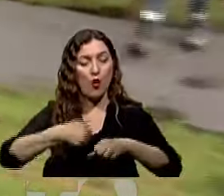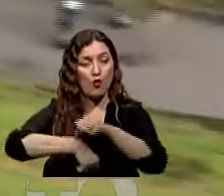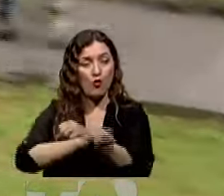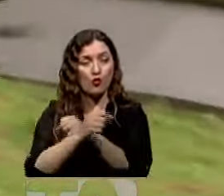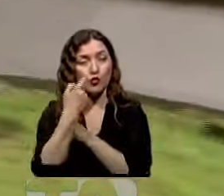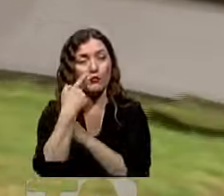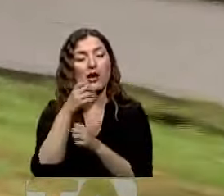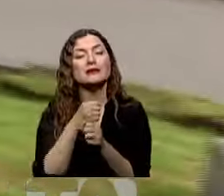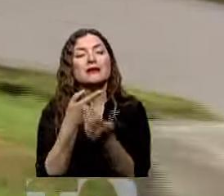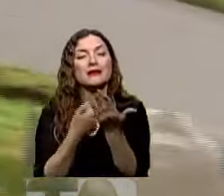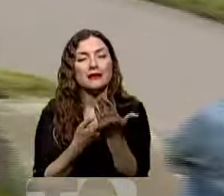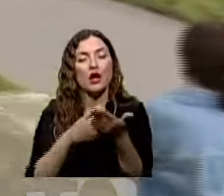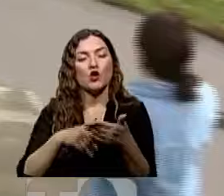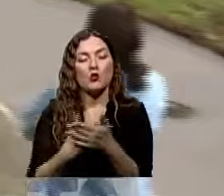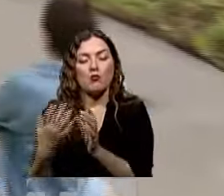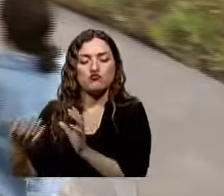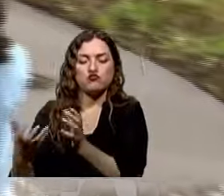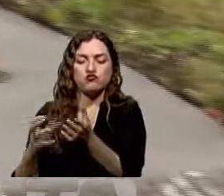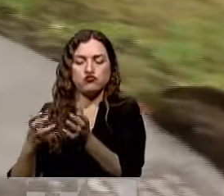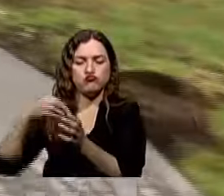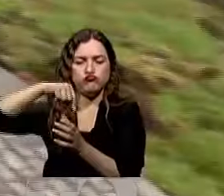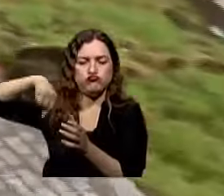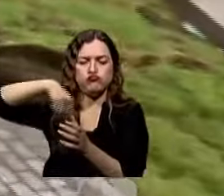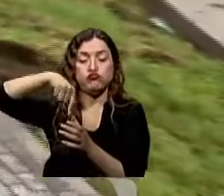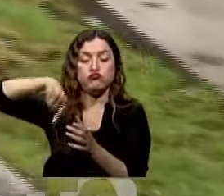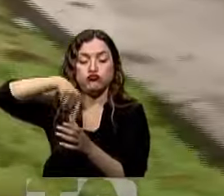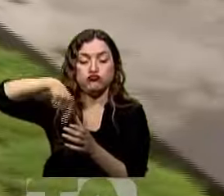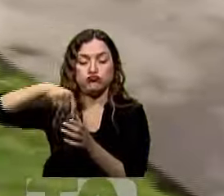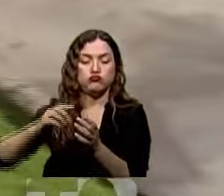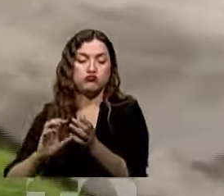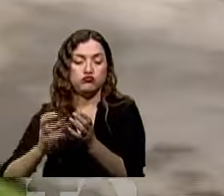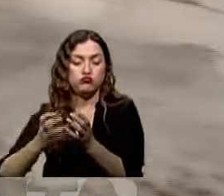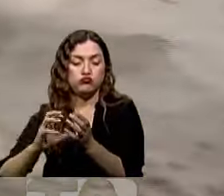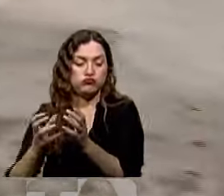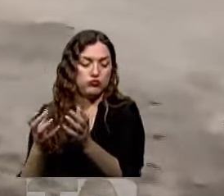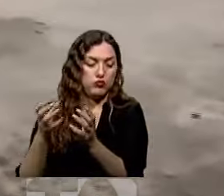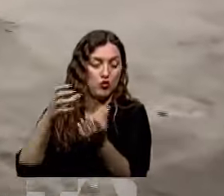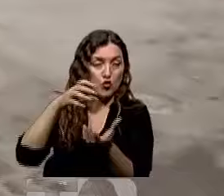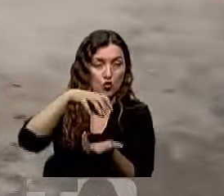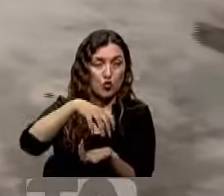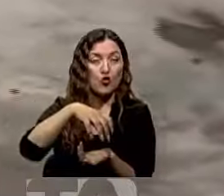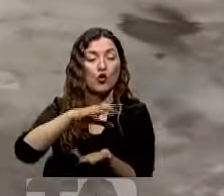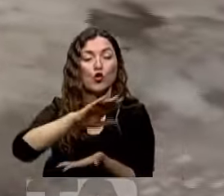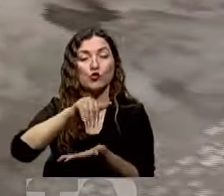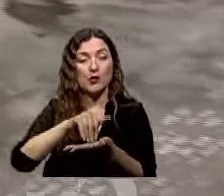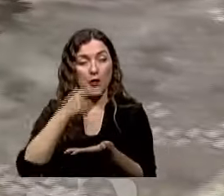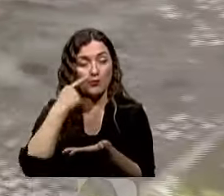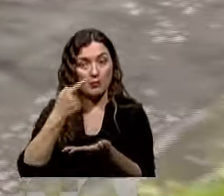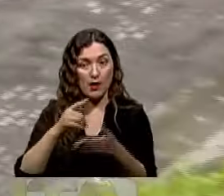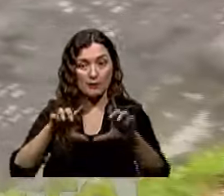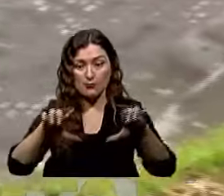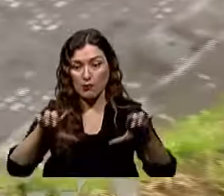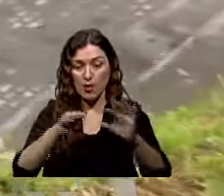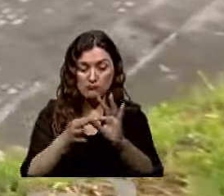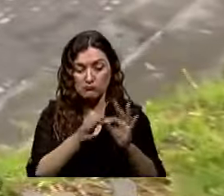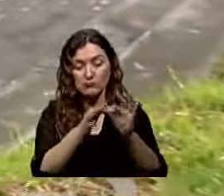lo que se hizo fue fundirla nuevamente, es una cancha nueva que está recién fundida y luego obviamente se va a señalizar y se va a marcar